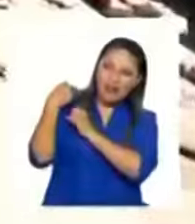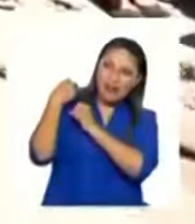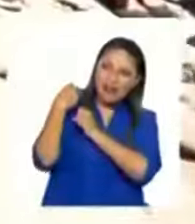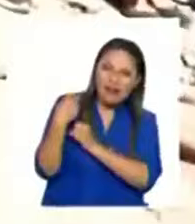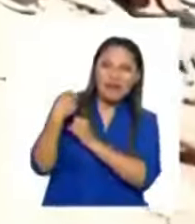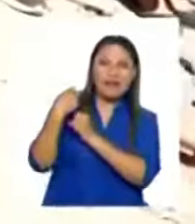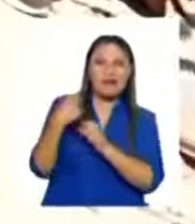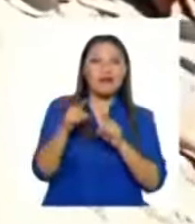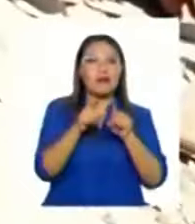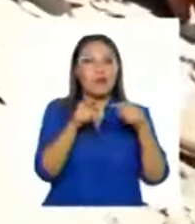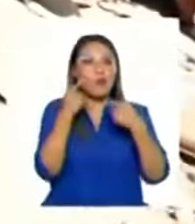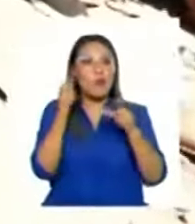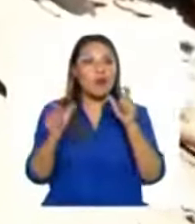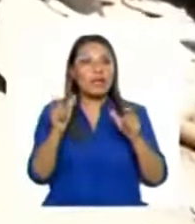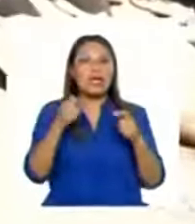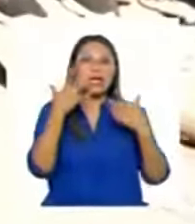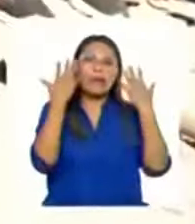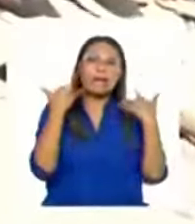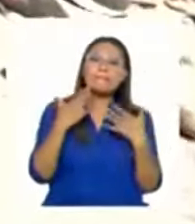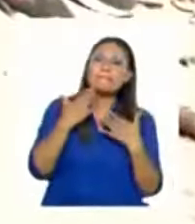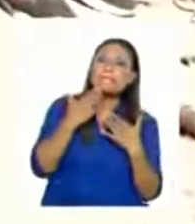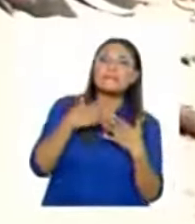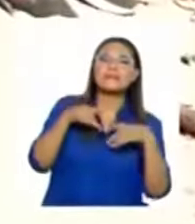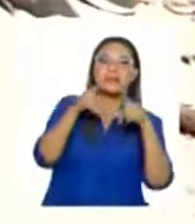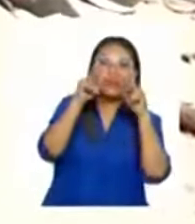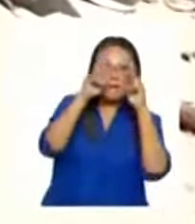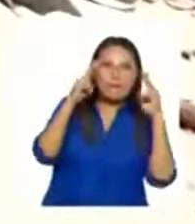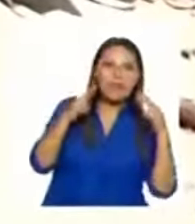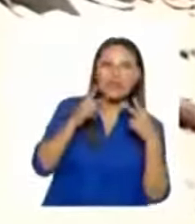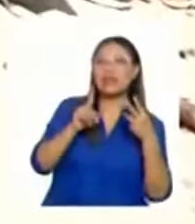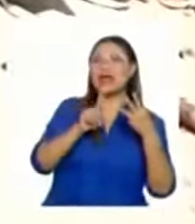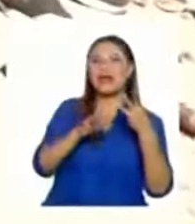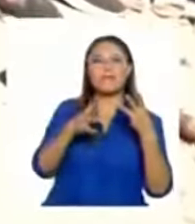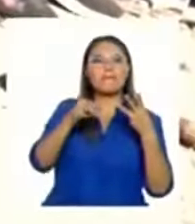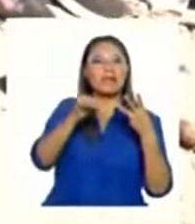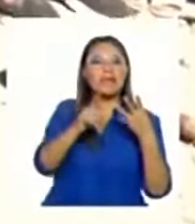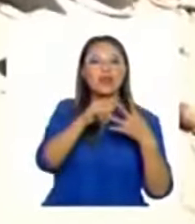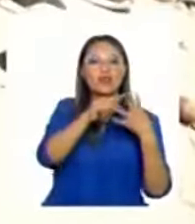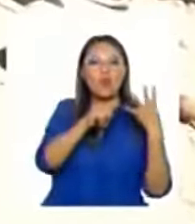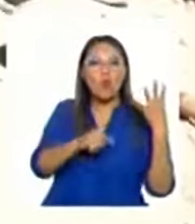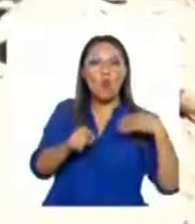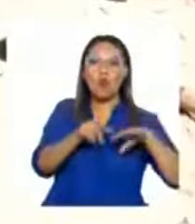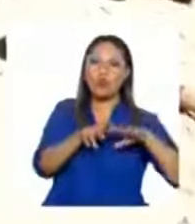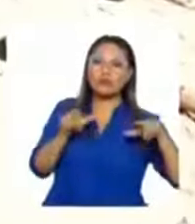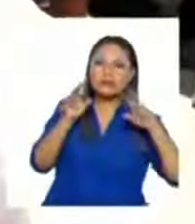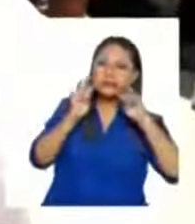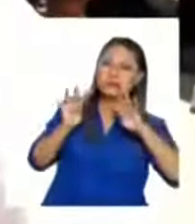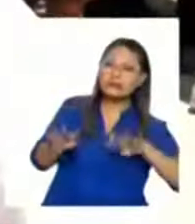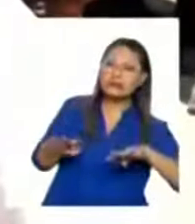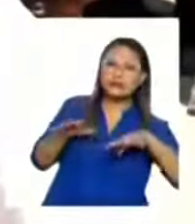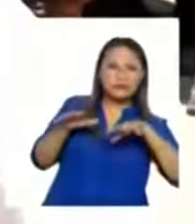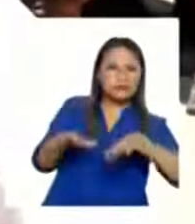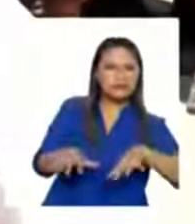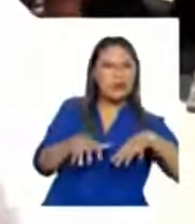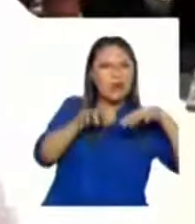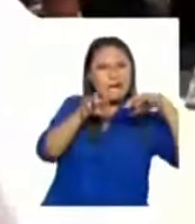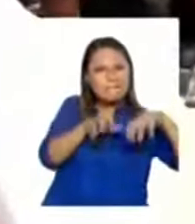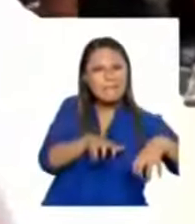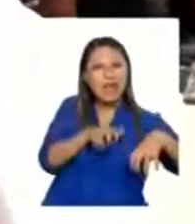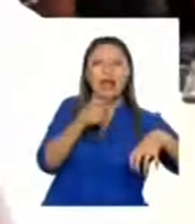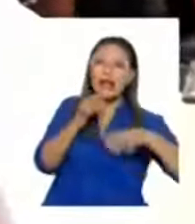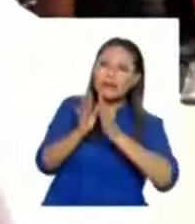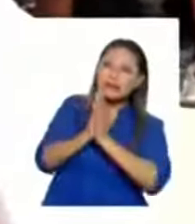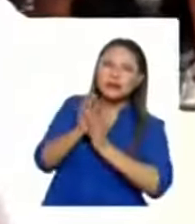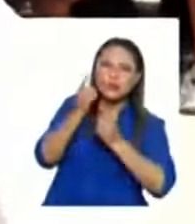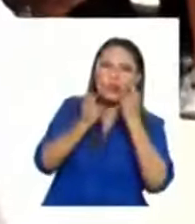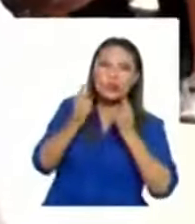lugar, junto a quienes interpretaron a la Virgen María, María Magdalena y los discípulos. A Cristo, a